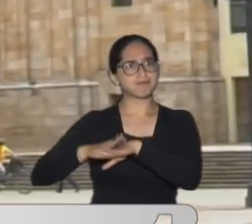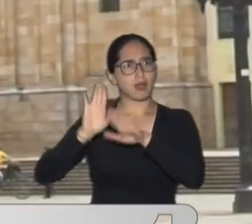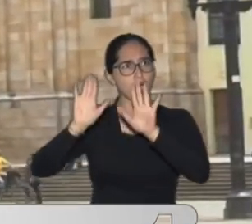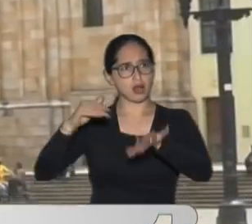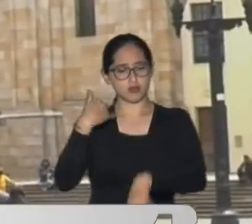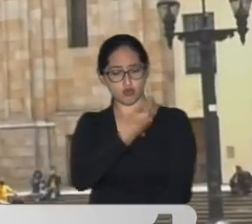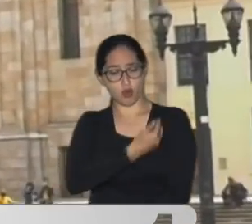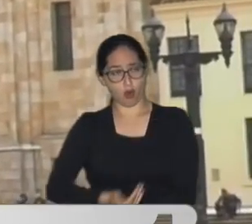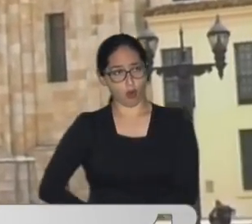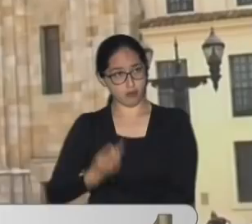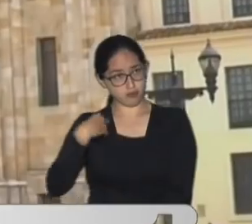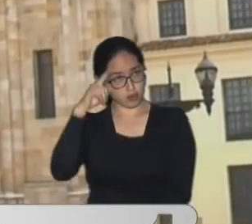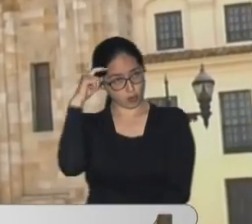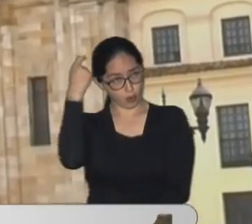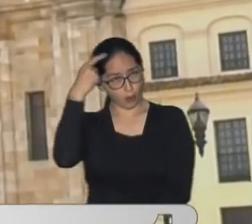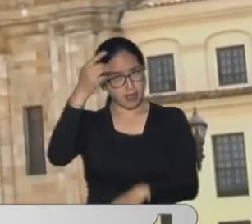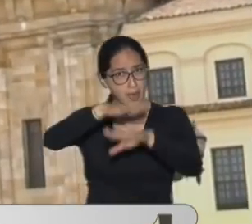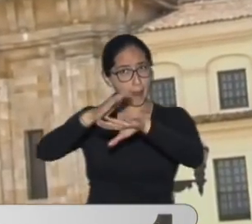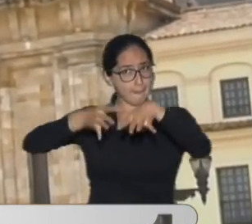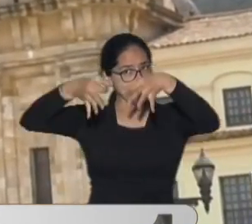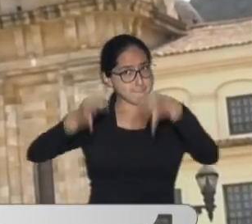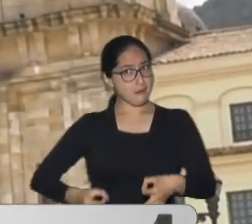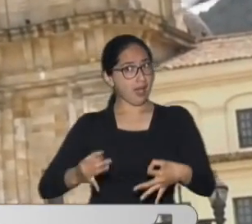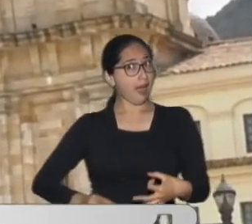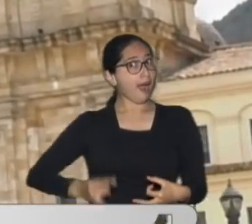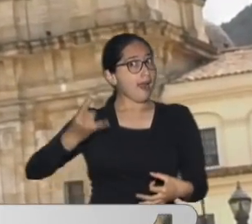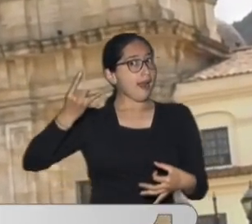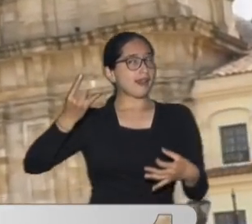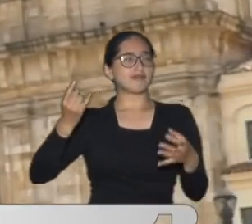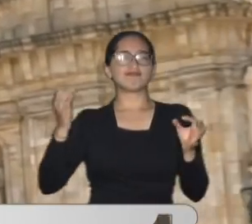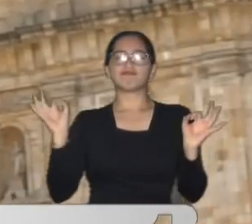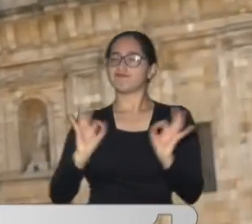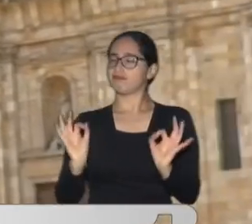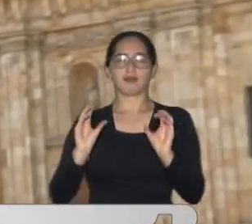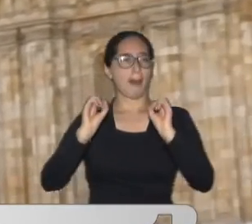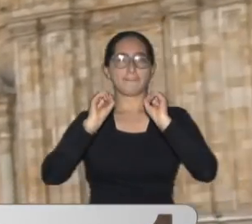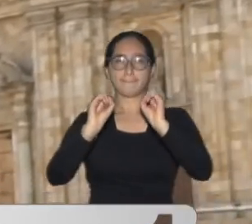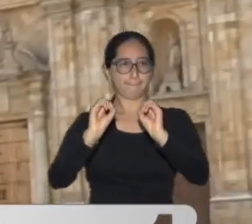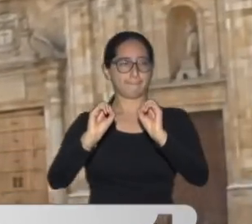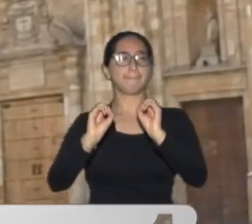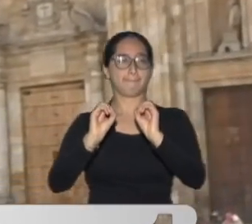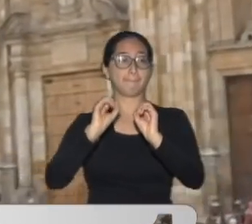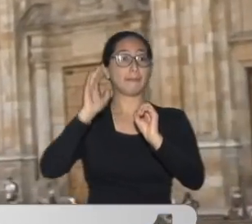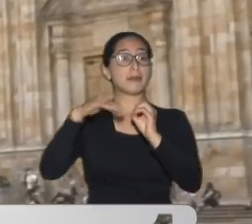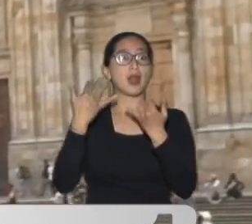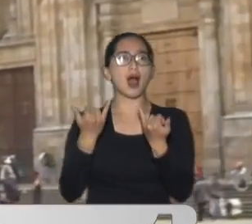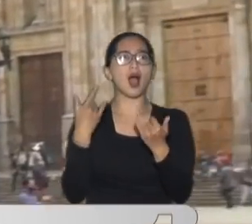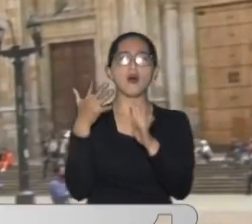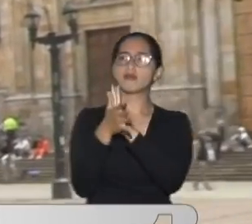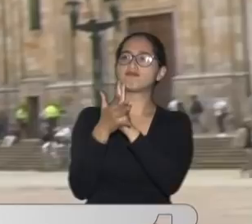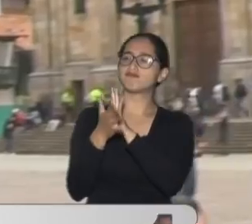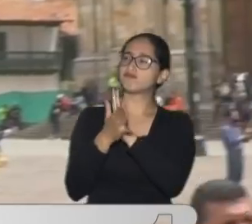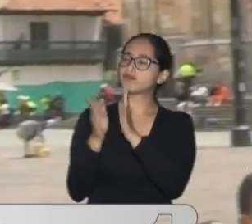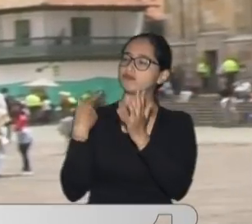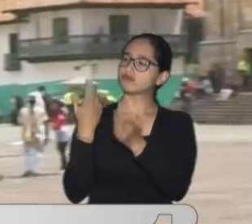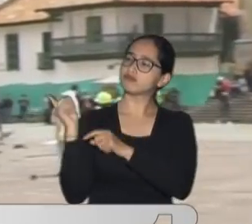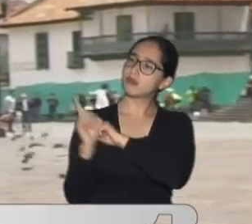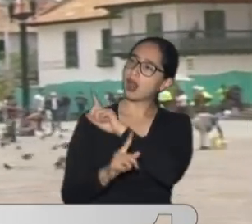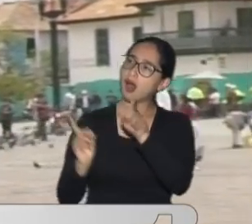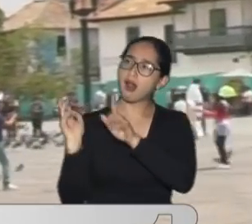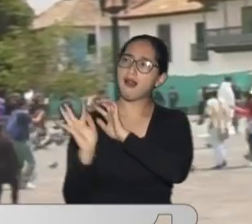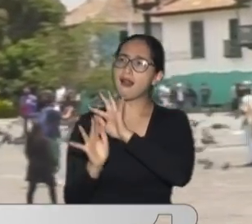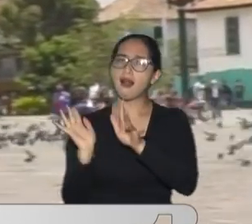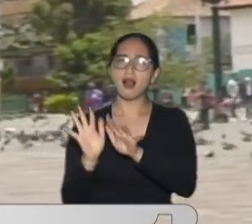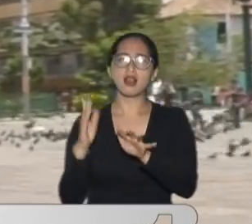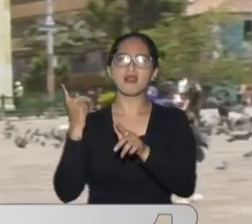gobierno nacional. Lo que sí se sabe es que la Defensoría del Pueblo está acompañando esta relación. Ellos han dicho ellos